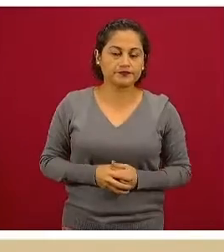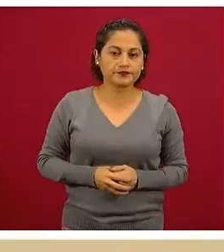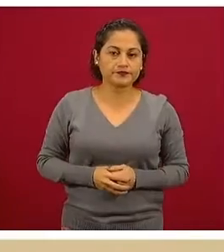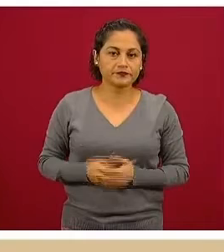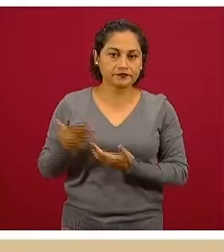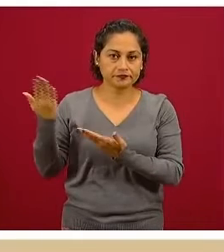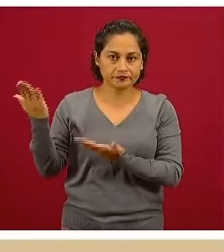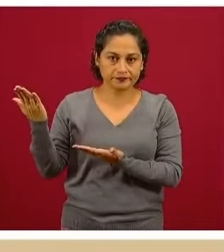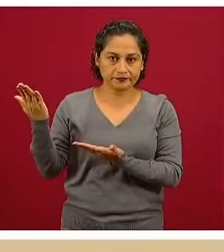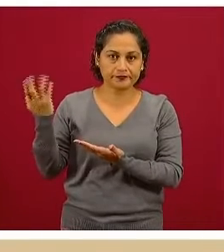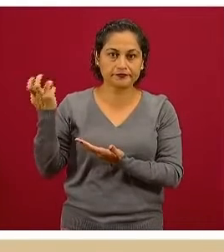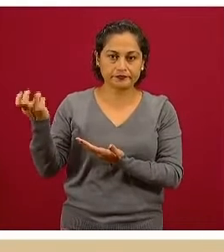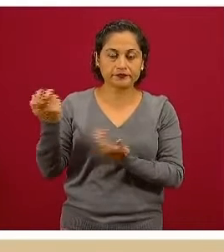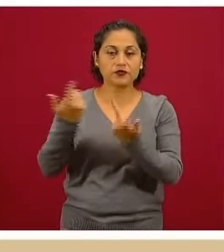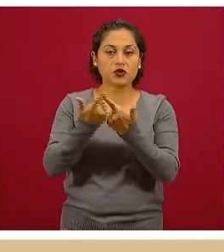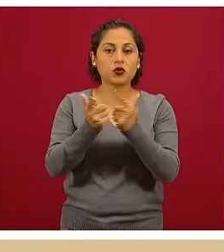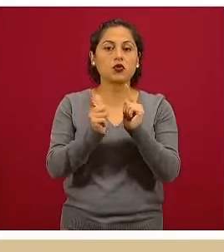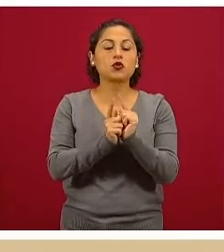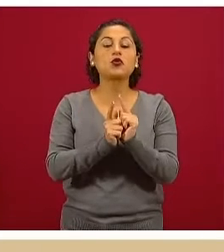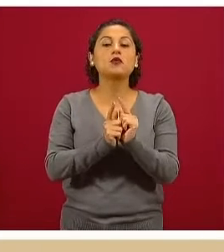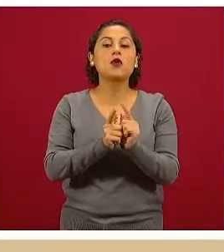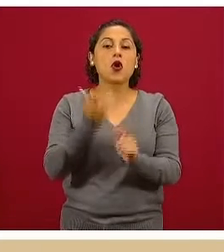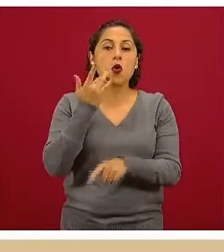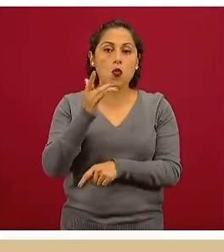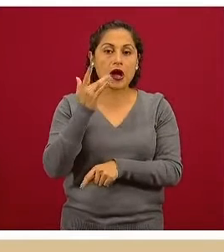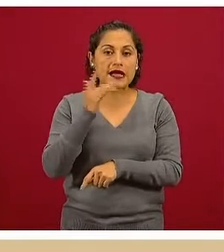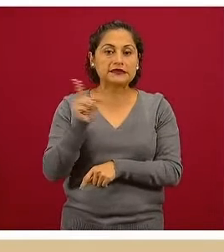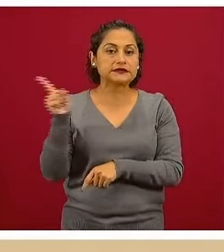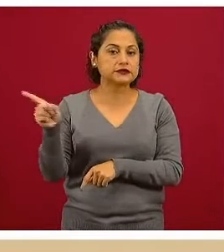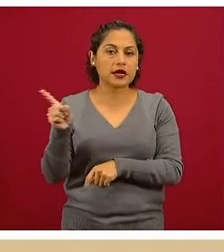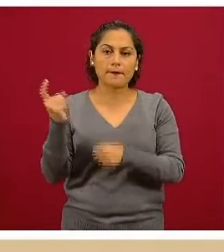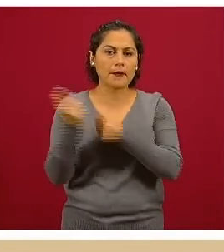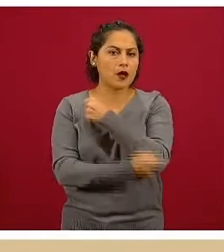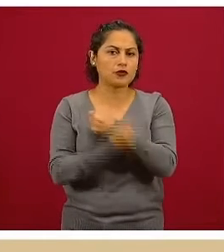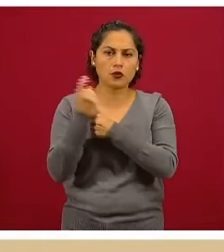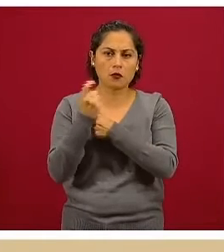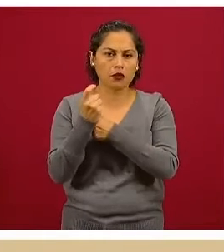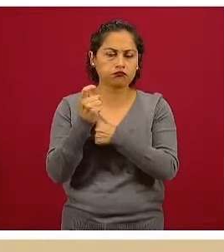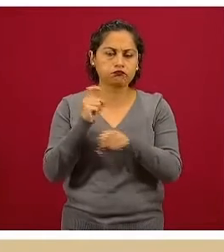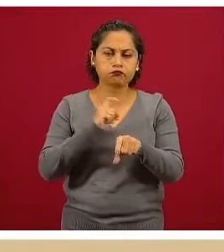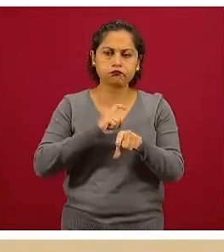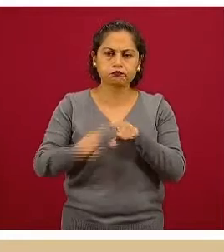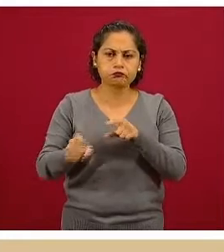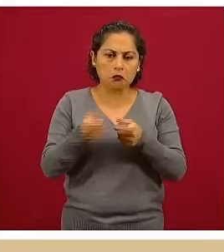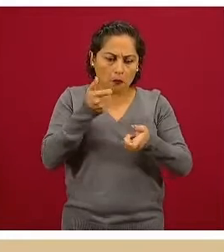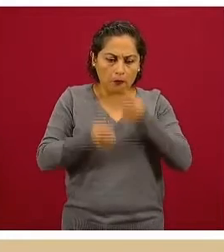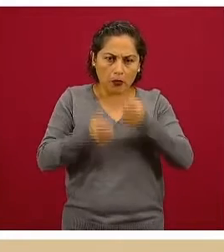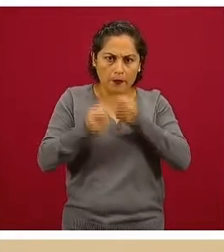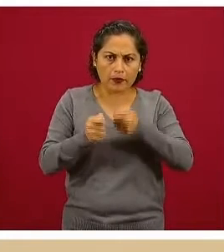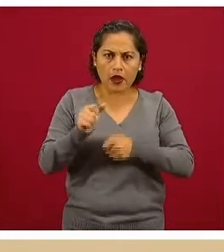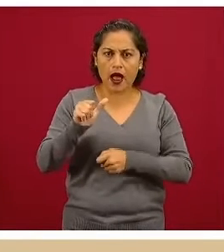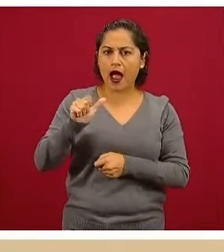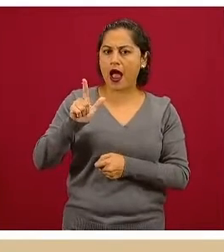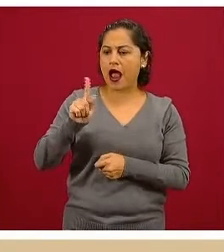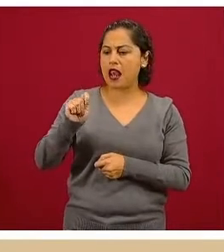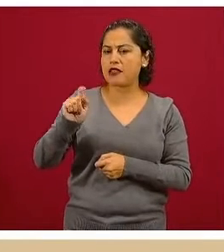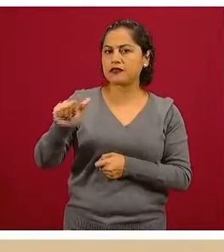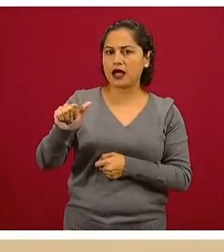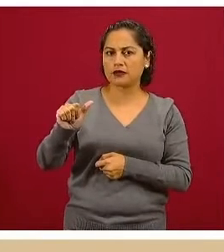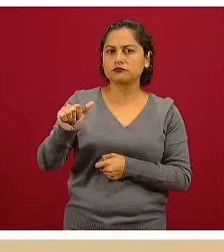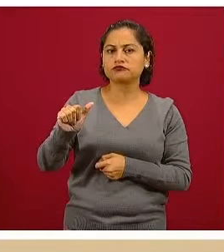Unidas a diario. Se le voy a leer el número mientras no aparece la lámina. El número es